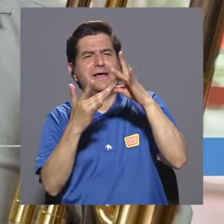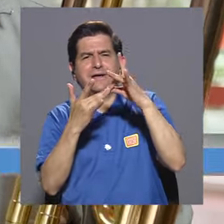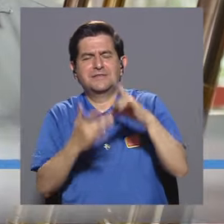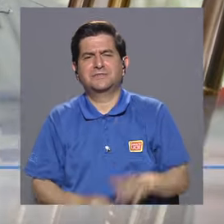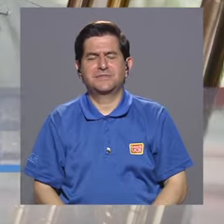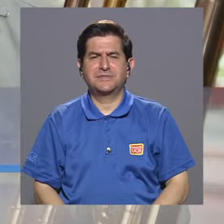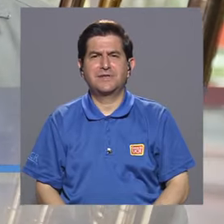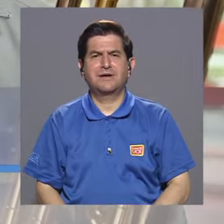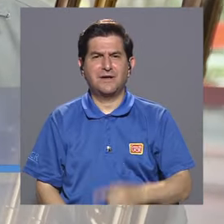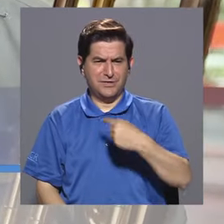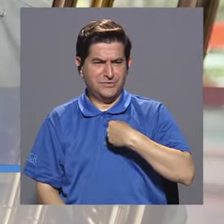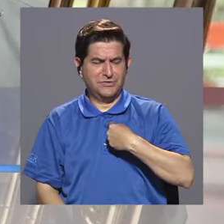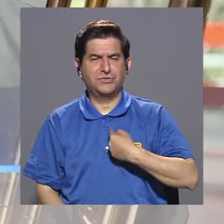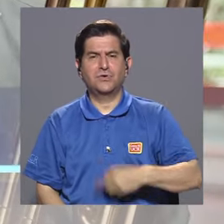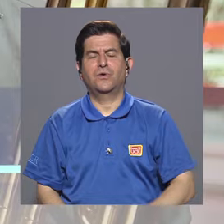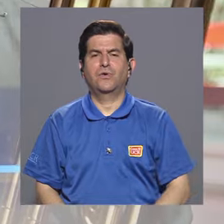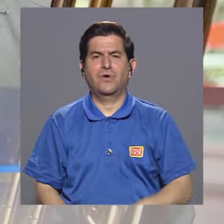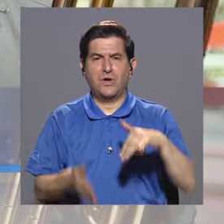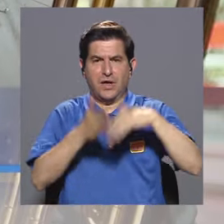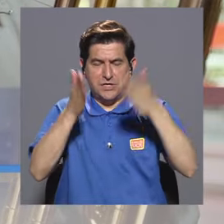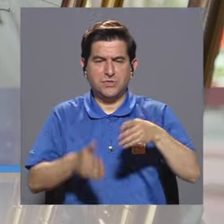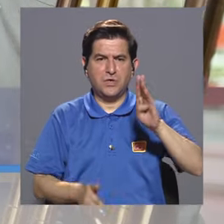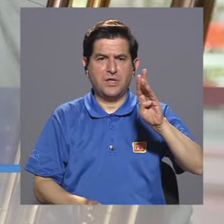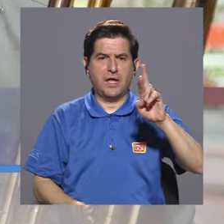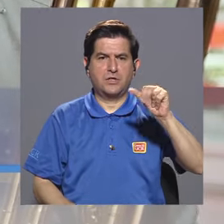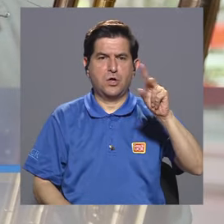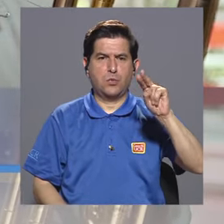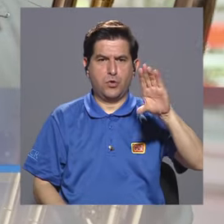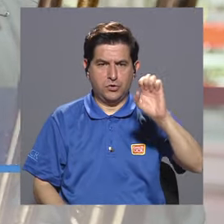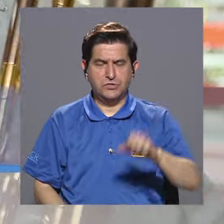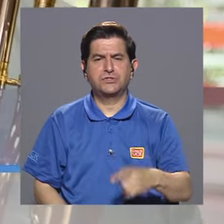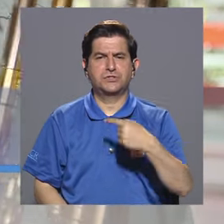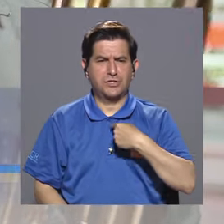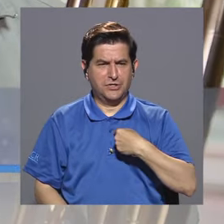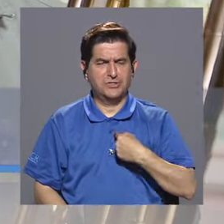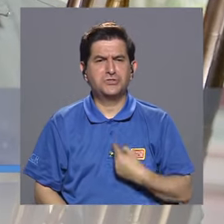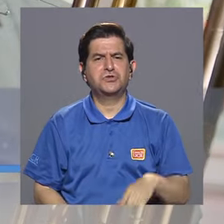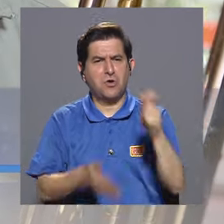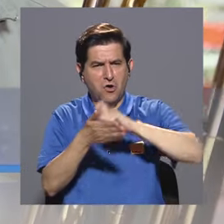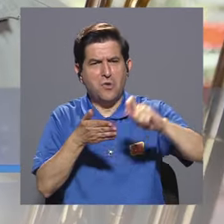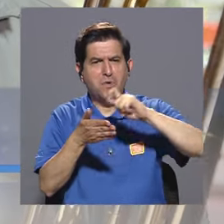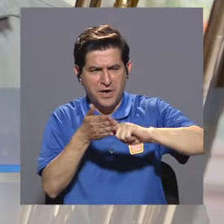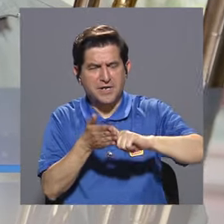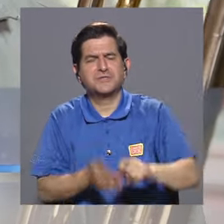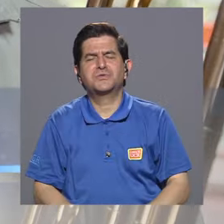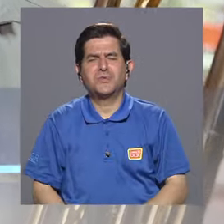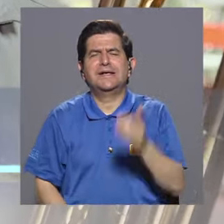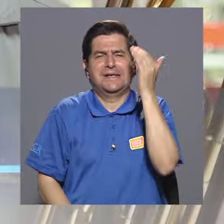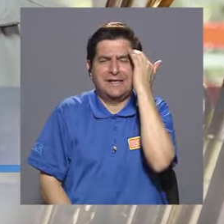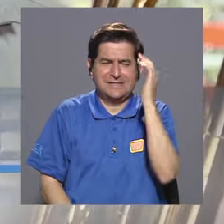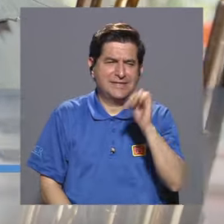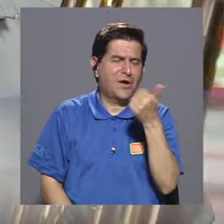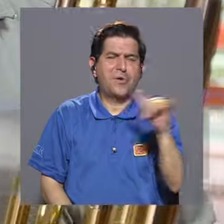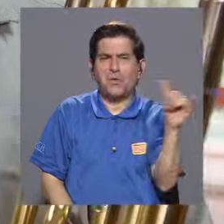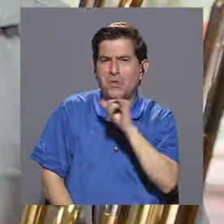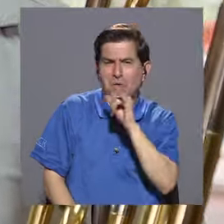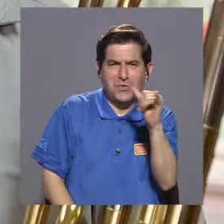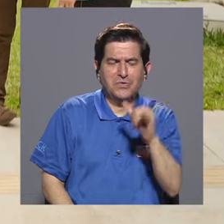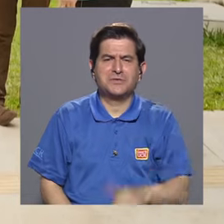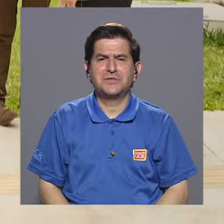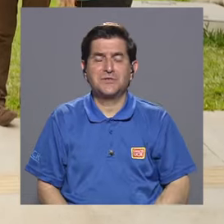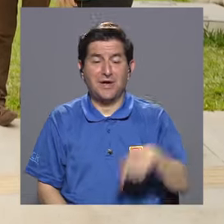especial, he pasado por... En lo que llevo en la escuela, he pasado y sé que muchos han pasado durante lo